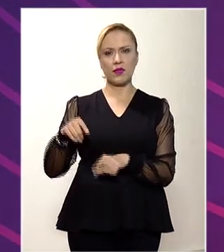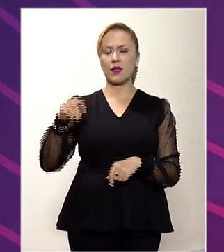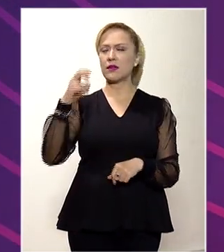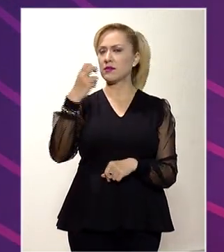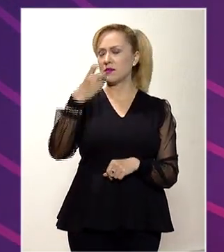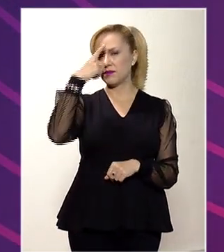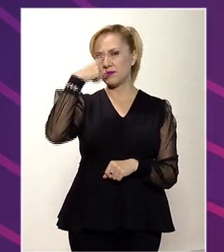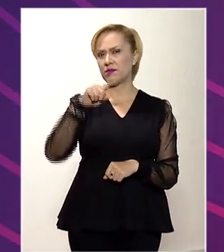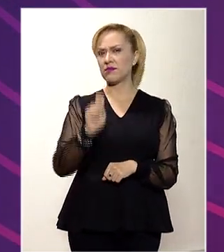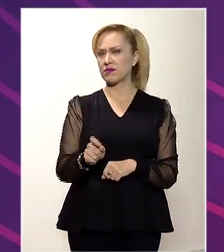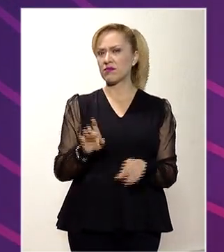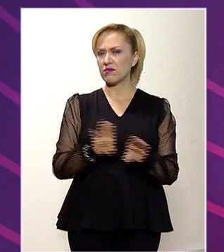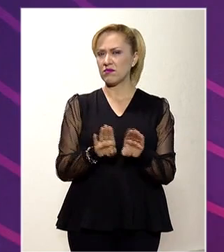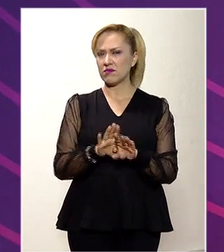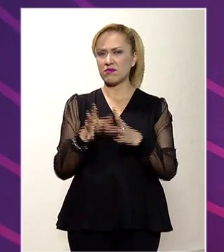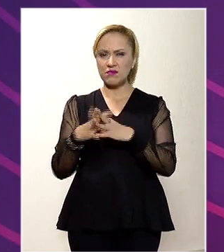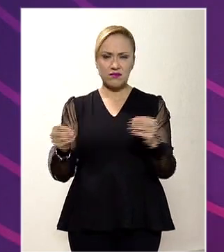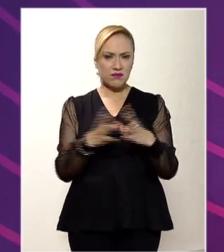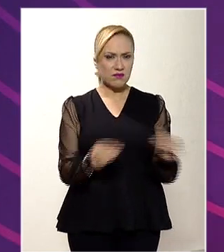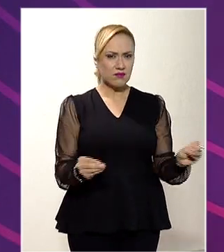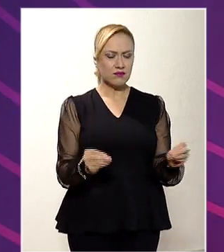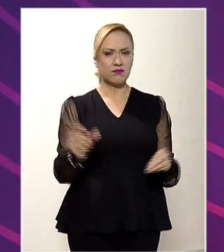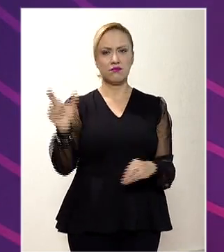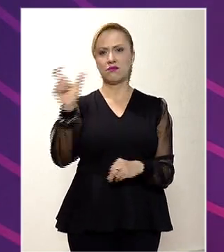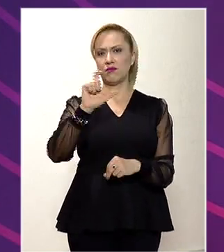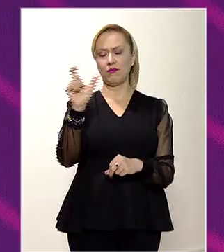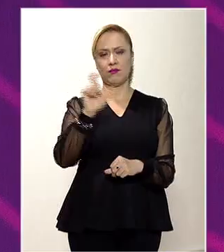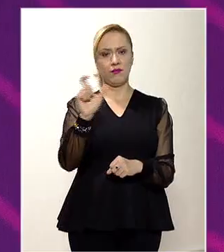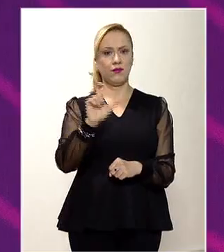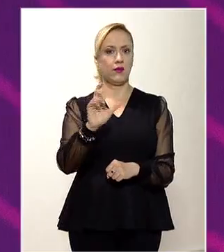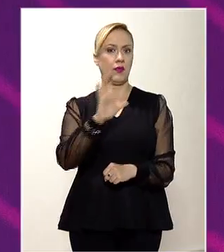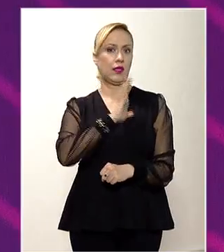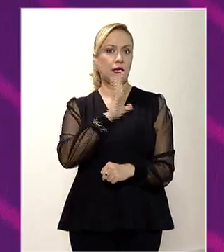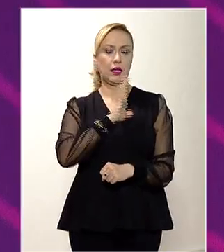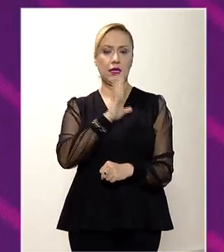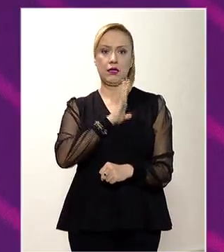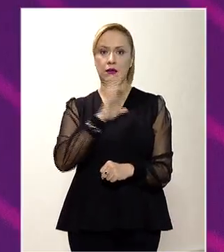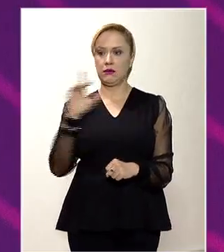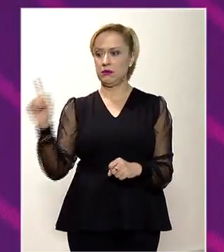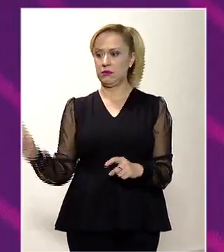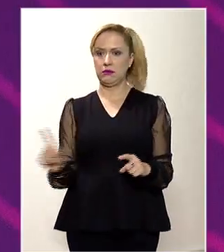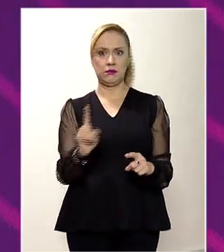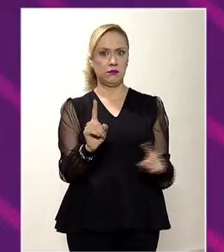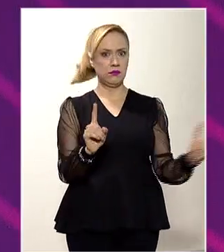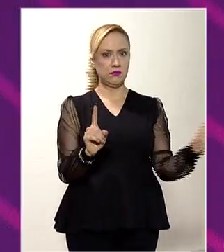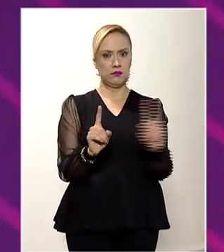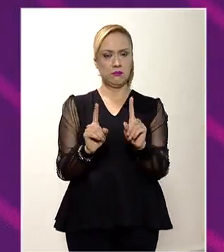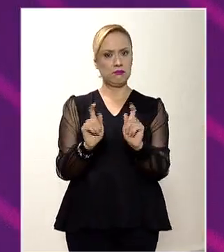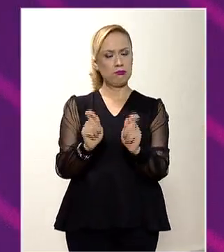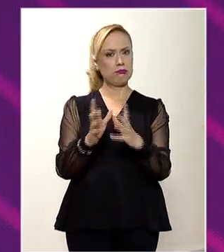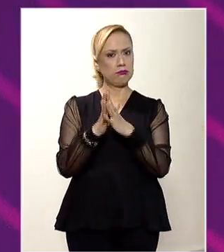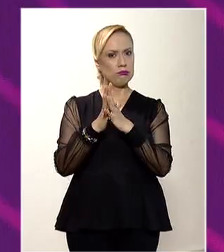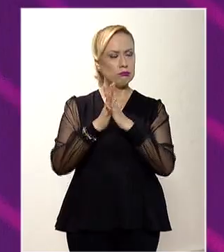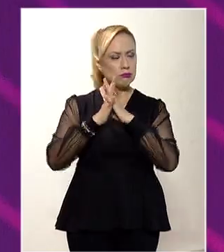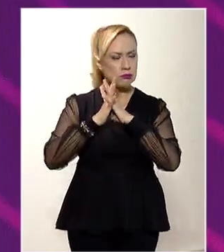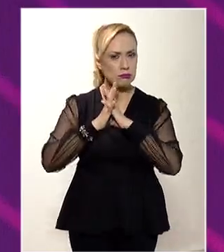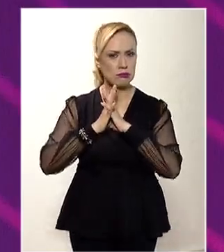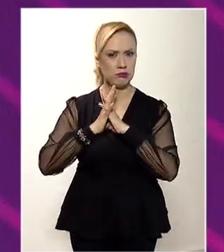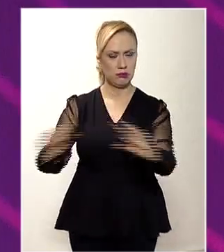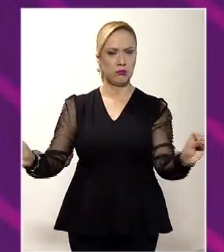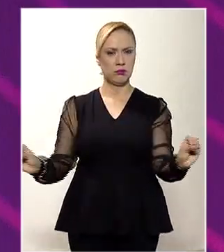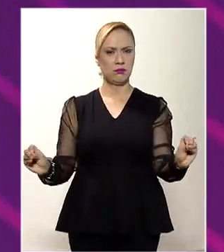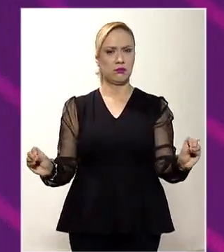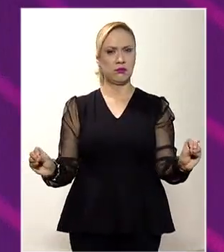es que en las desapariciones, sobre todo cuando hay alguna relación con algún delito o cuando son desapariciones forzadas o desapariciones cometidas